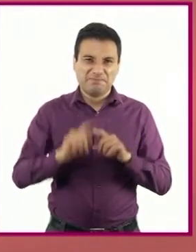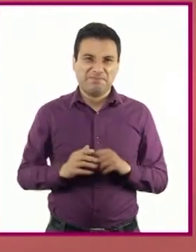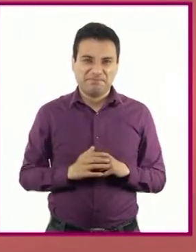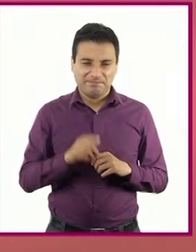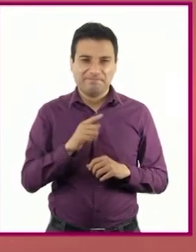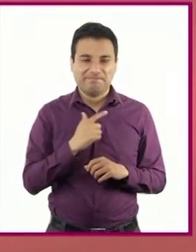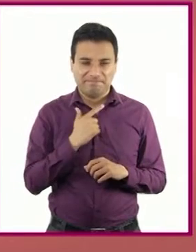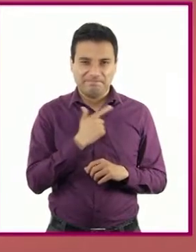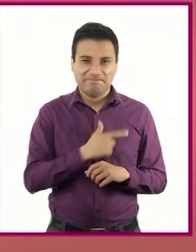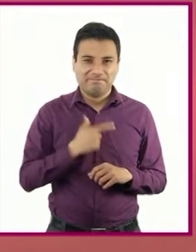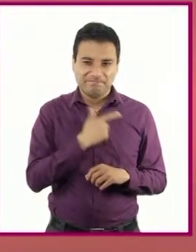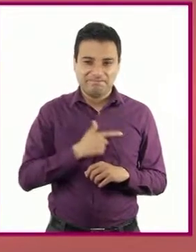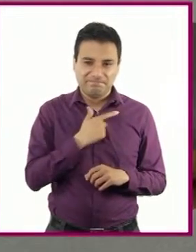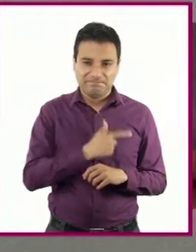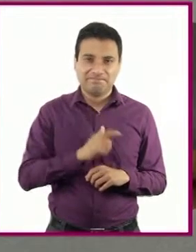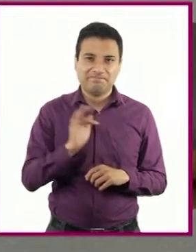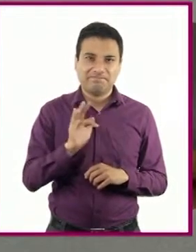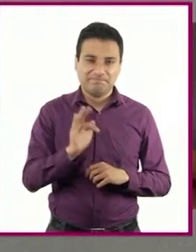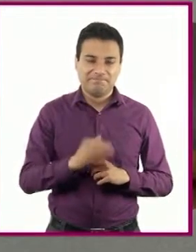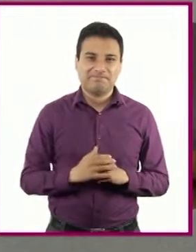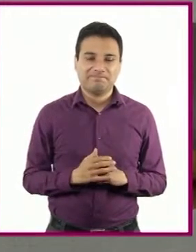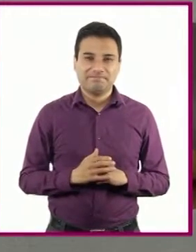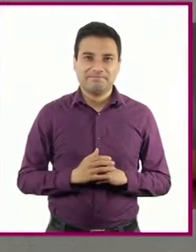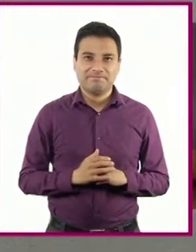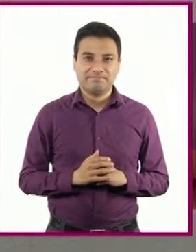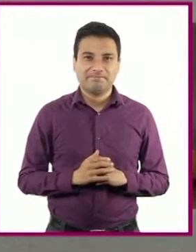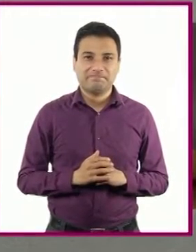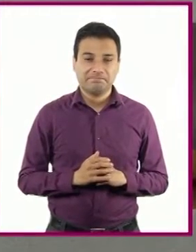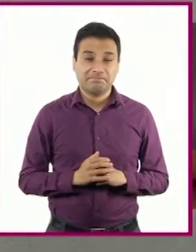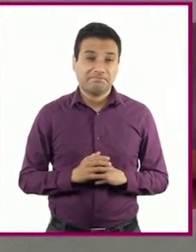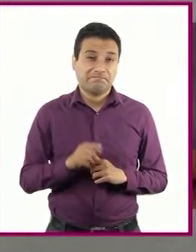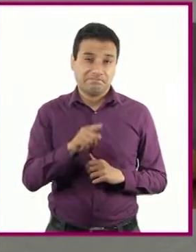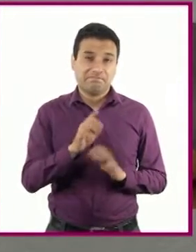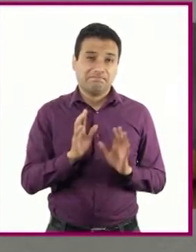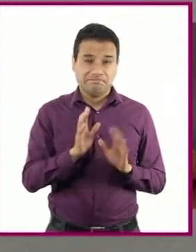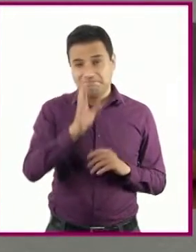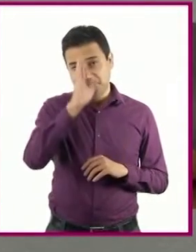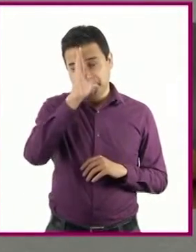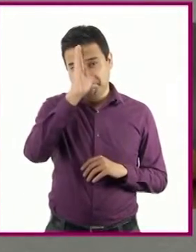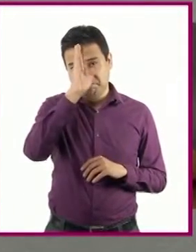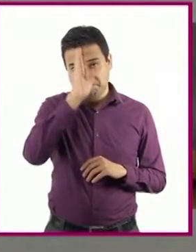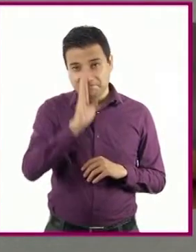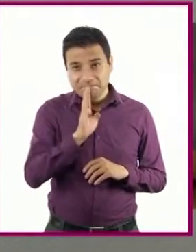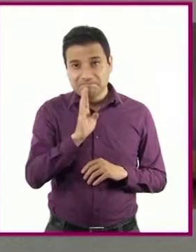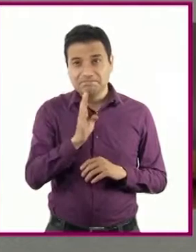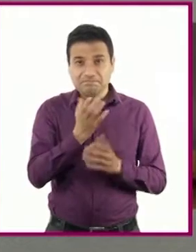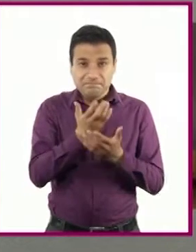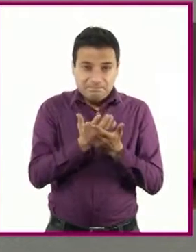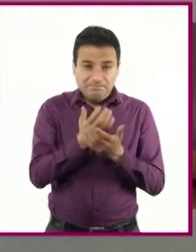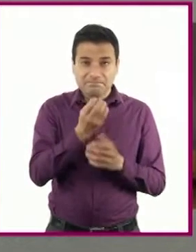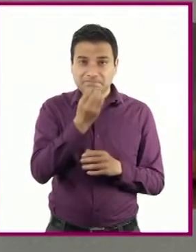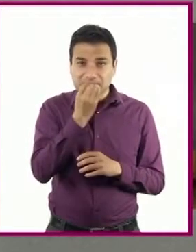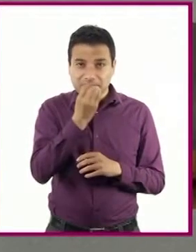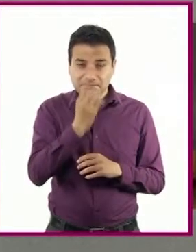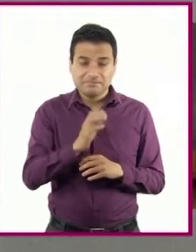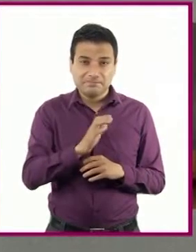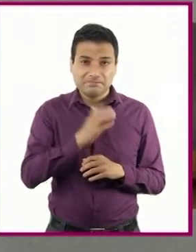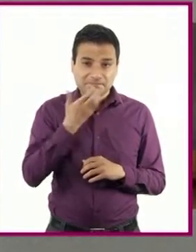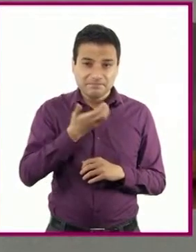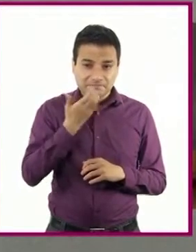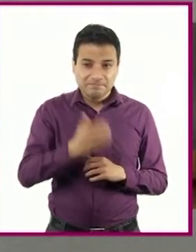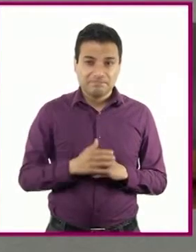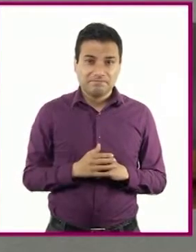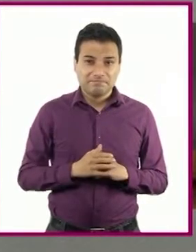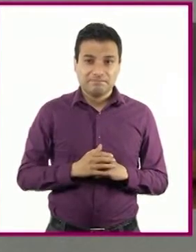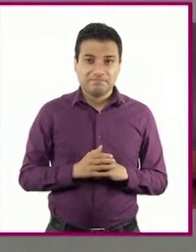de la escuela o las tienditas. A lo mejor los consumen a la hora del recreo o antes de la comida y quizá alguna vez haya